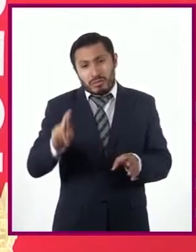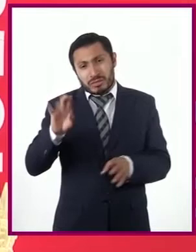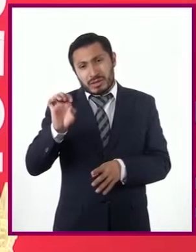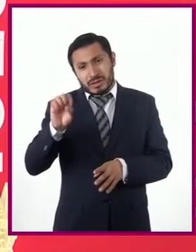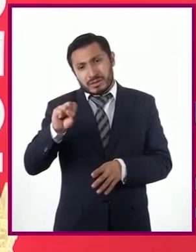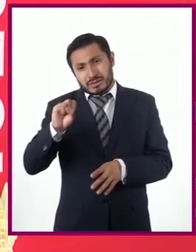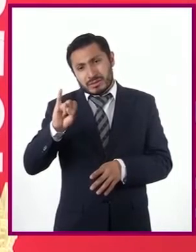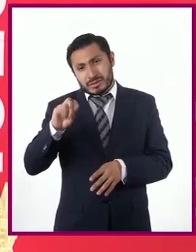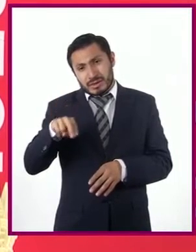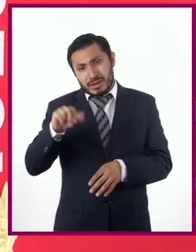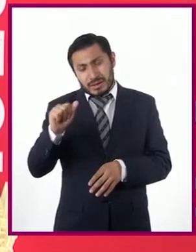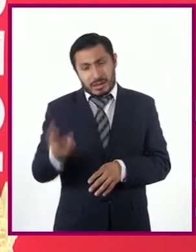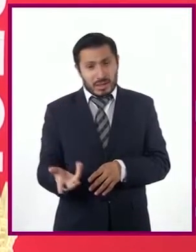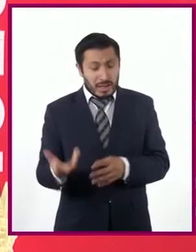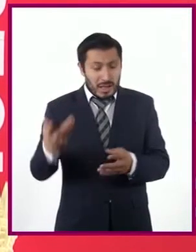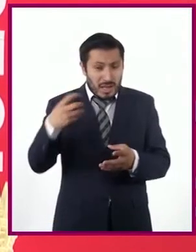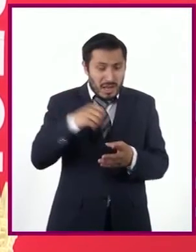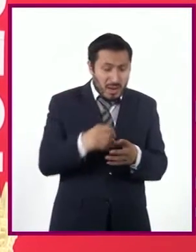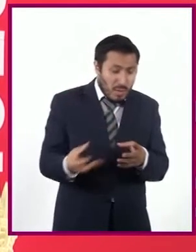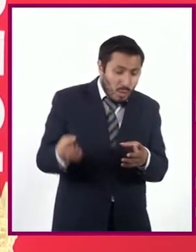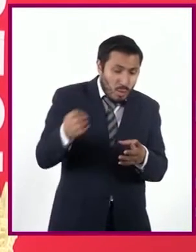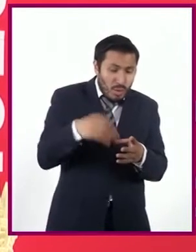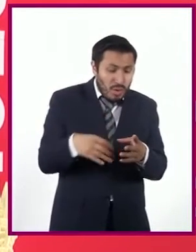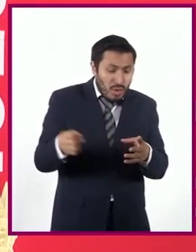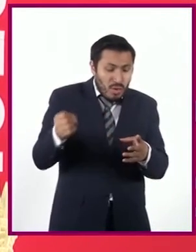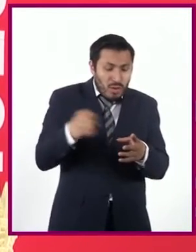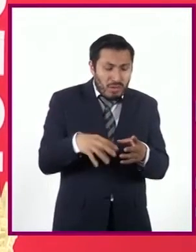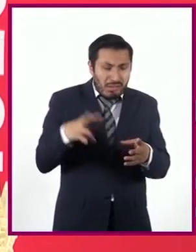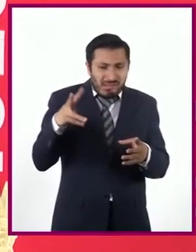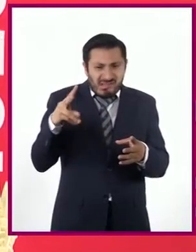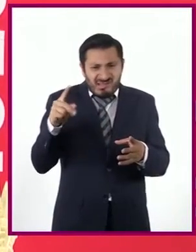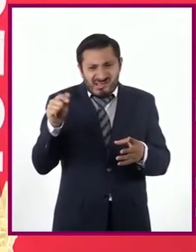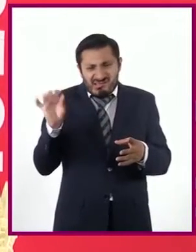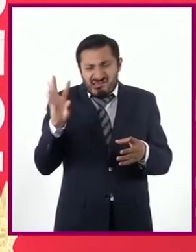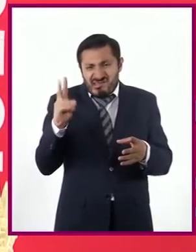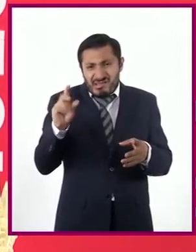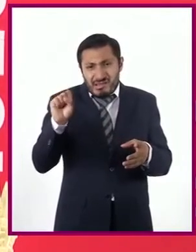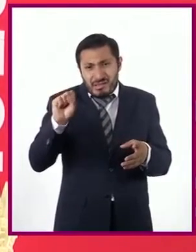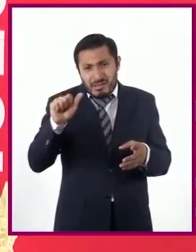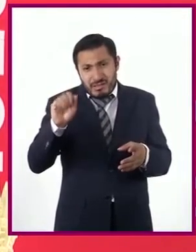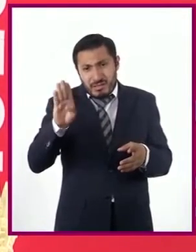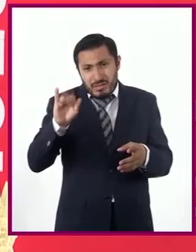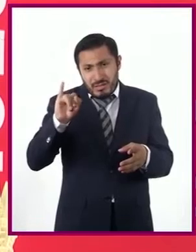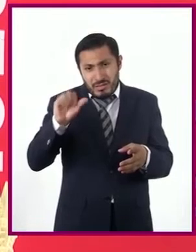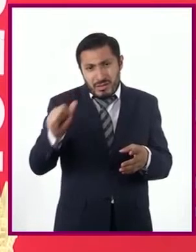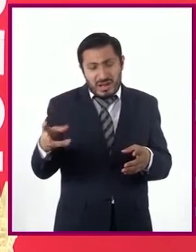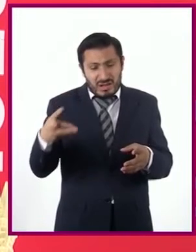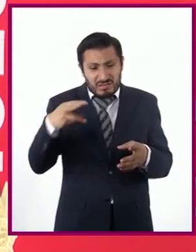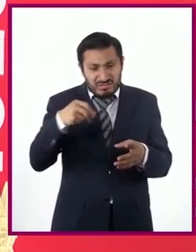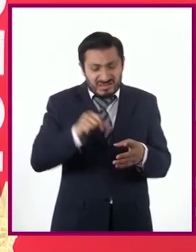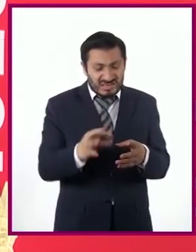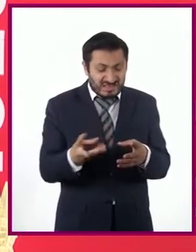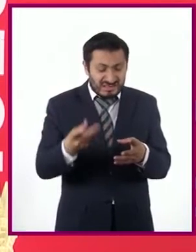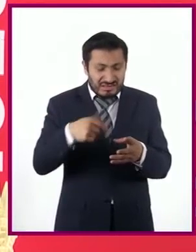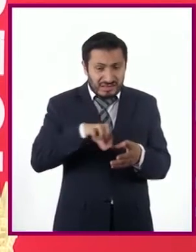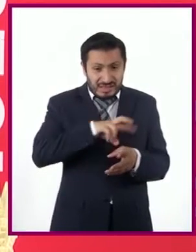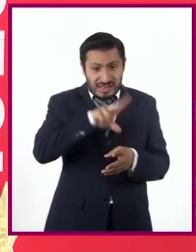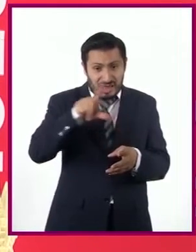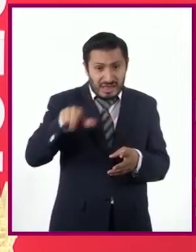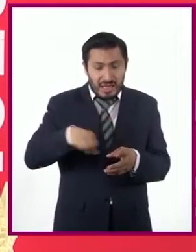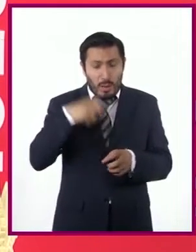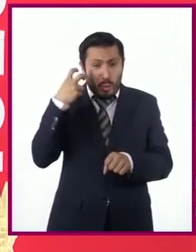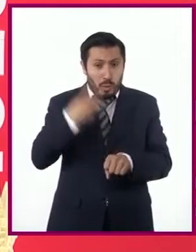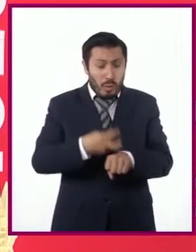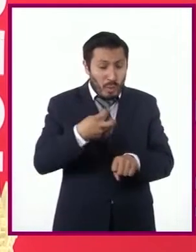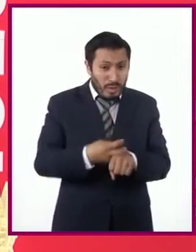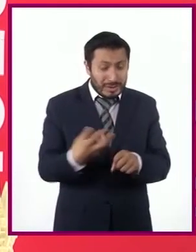fosilizada, producida a partir de savia muy pegajosa, que sale de los árboles, que se endurece atrapando a